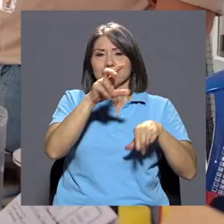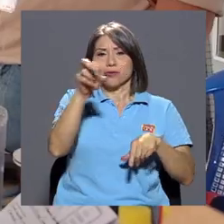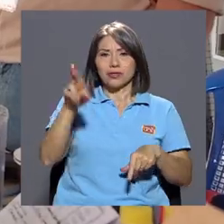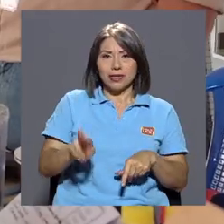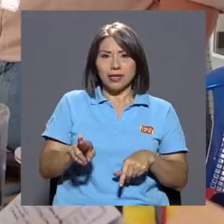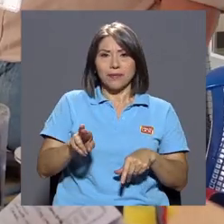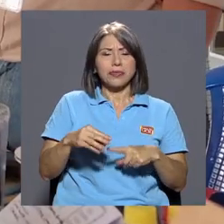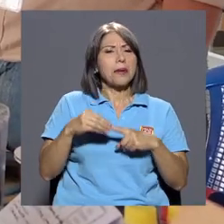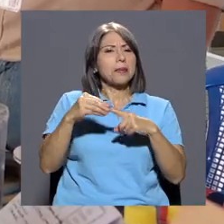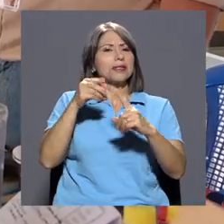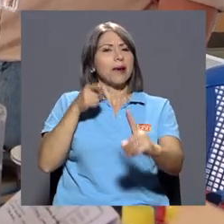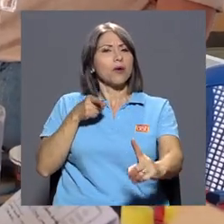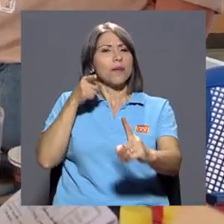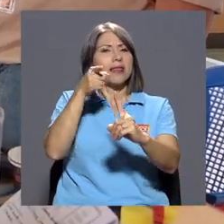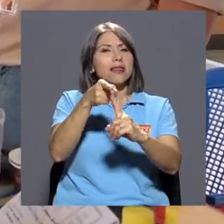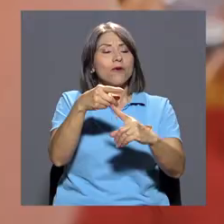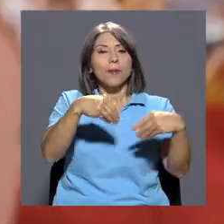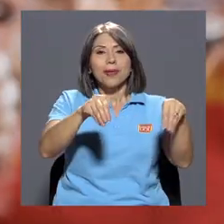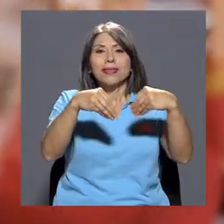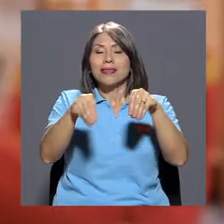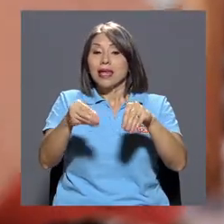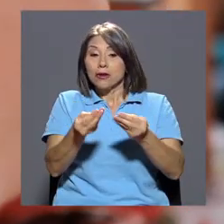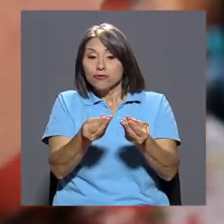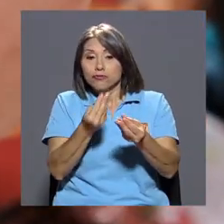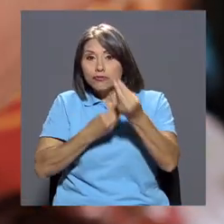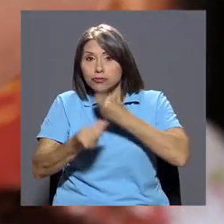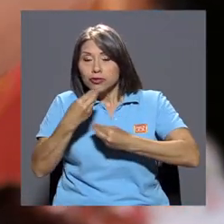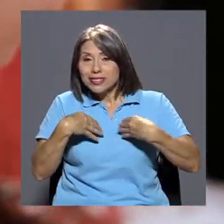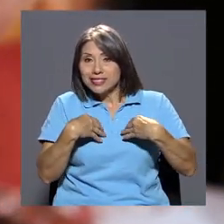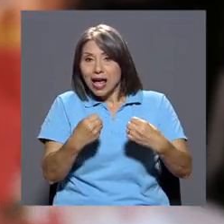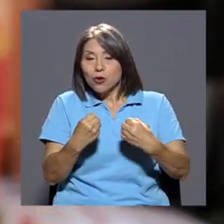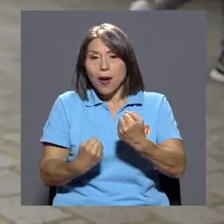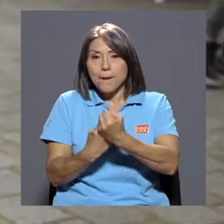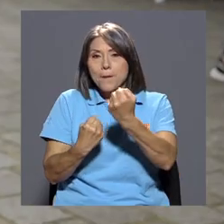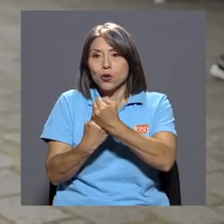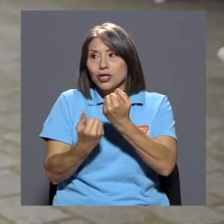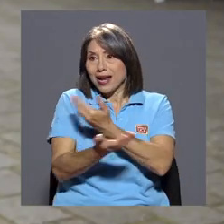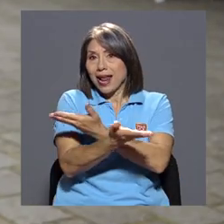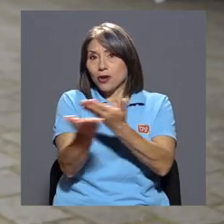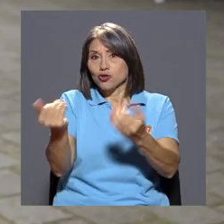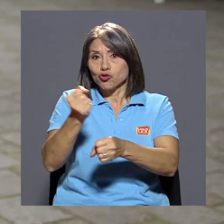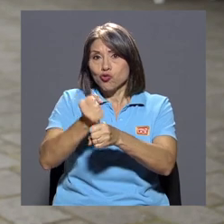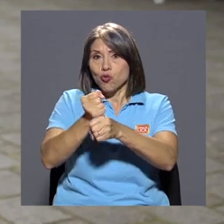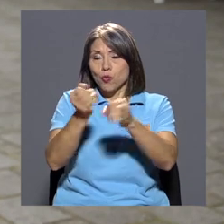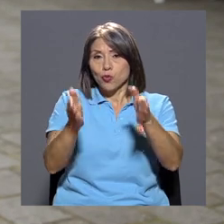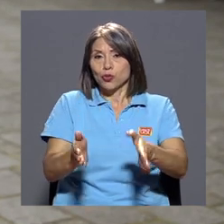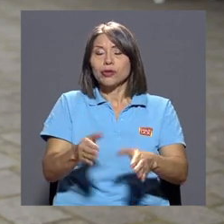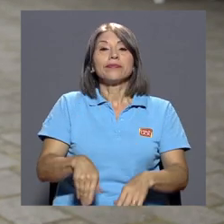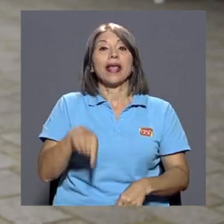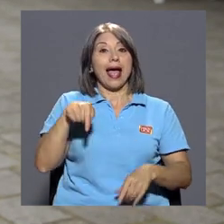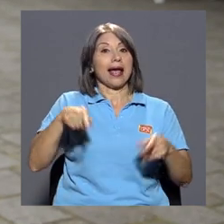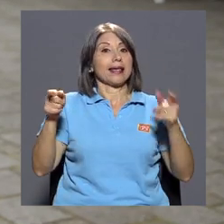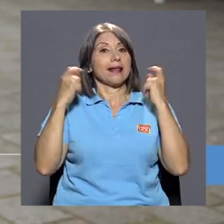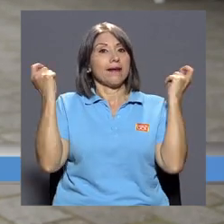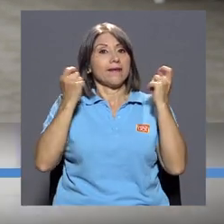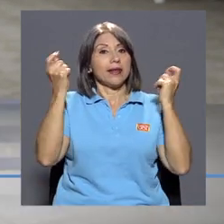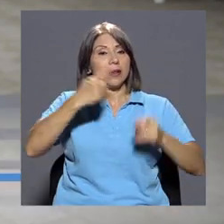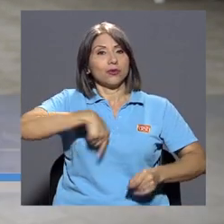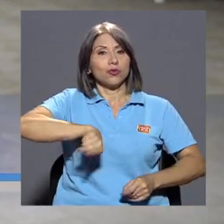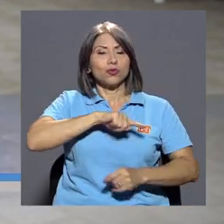principal objetivo es ofrecer productos sanos y apoyar a los productores. En la feria cuidamos